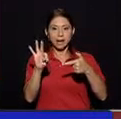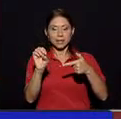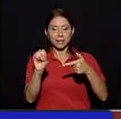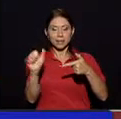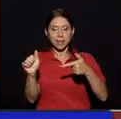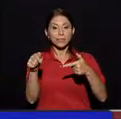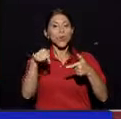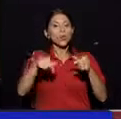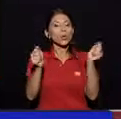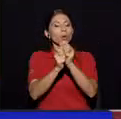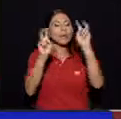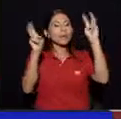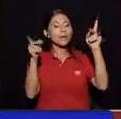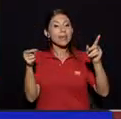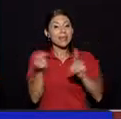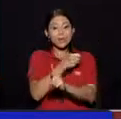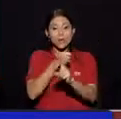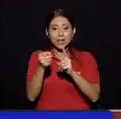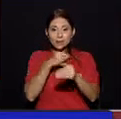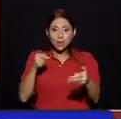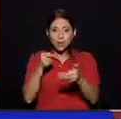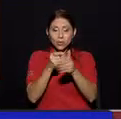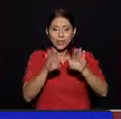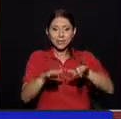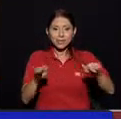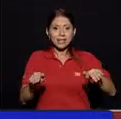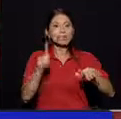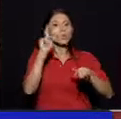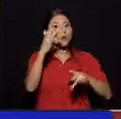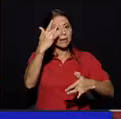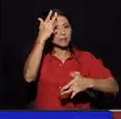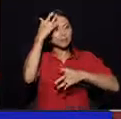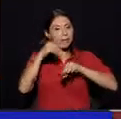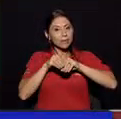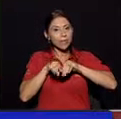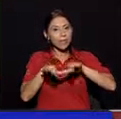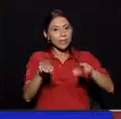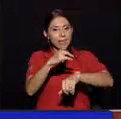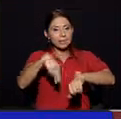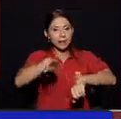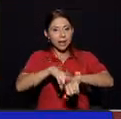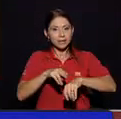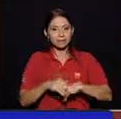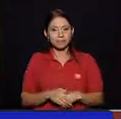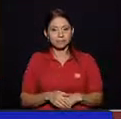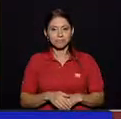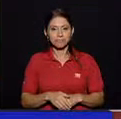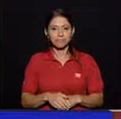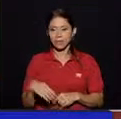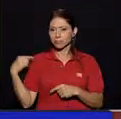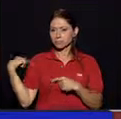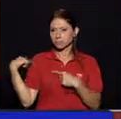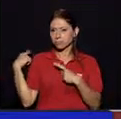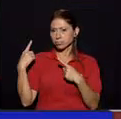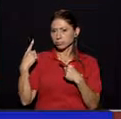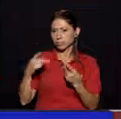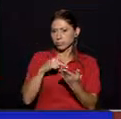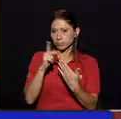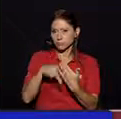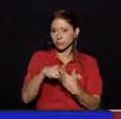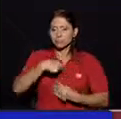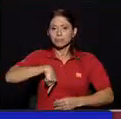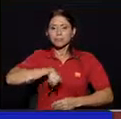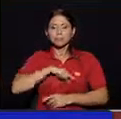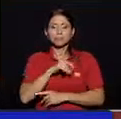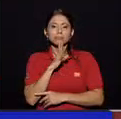porque lo menciona. La gente dice, sí, hay que trabajar en educación, hay que fortalecer las instituciones, consideran que los procesos no son tan ágiles